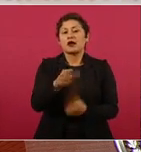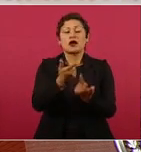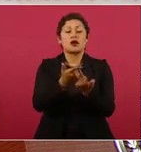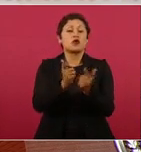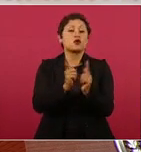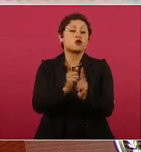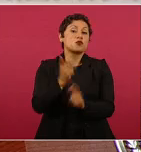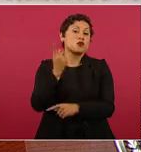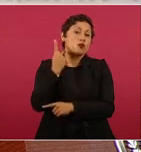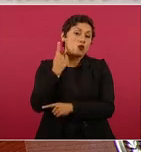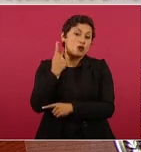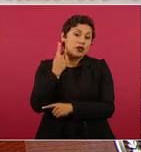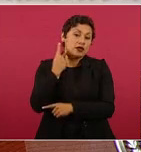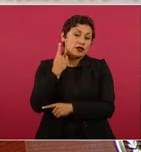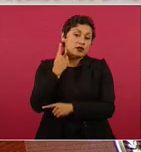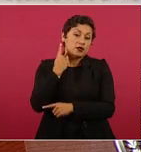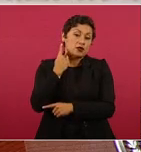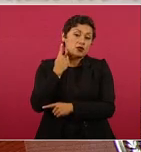que yo